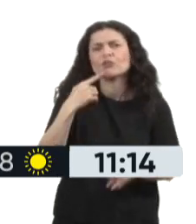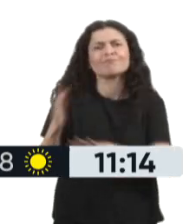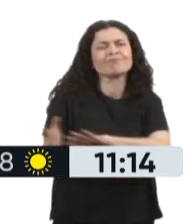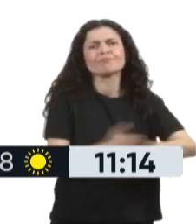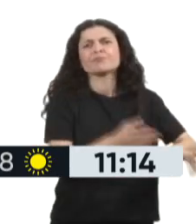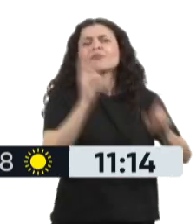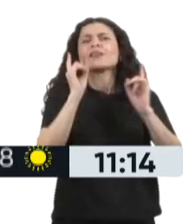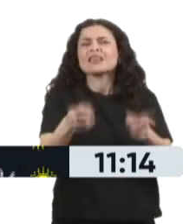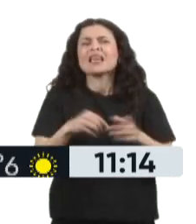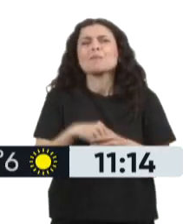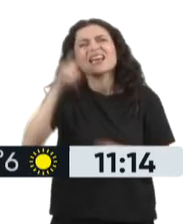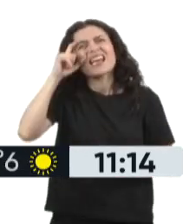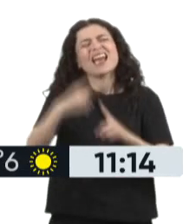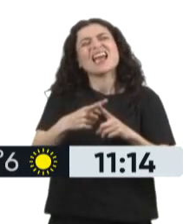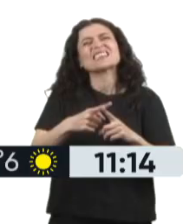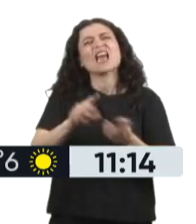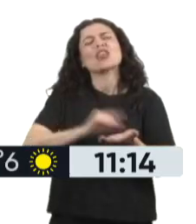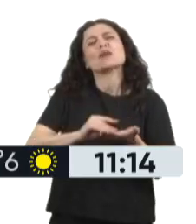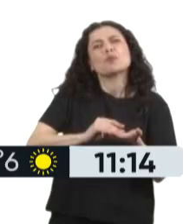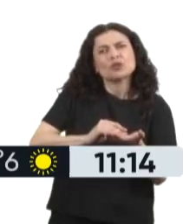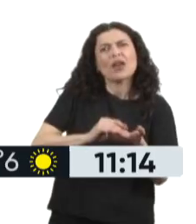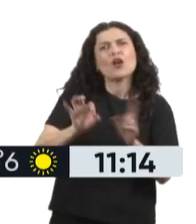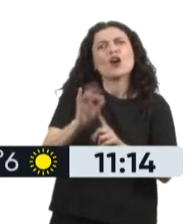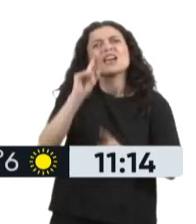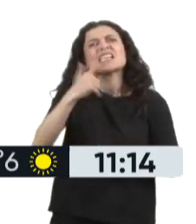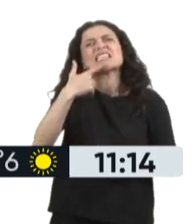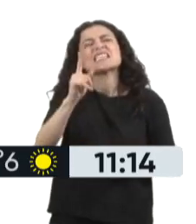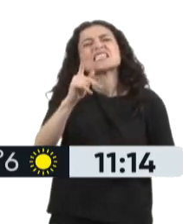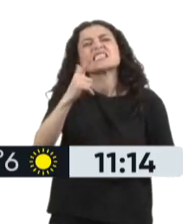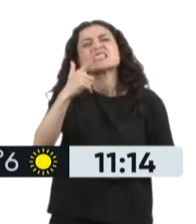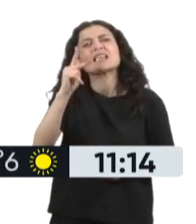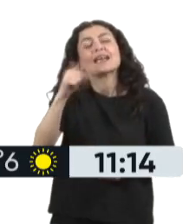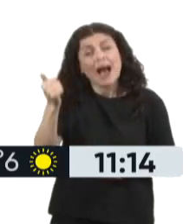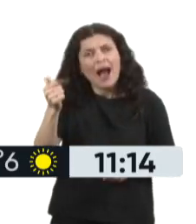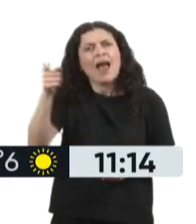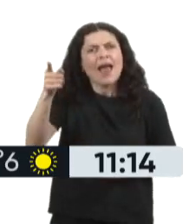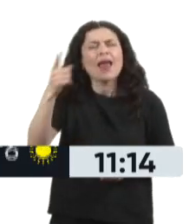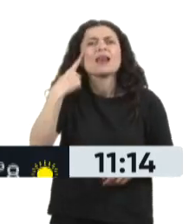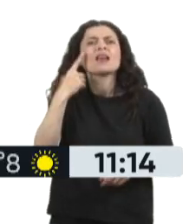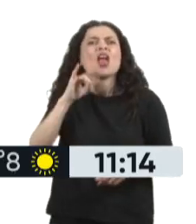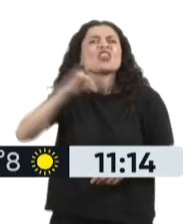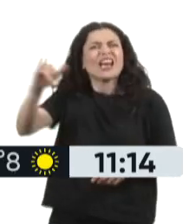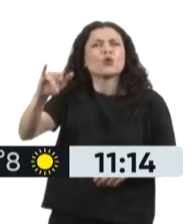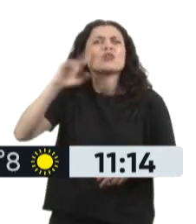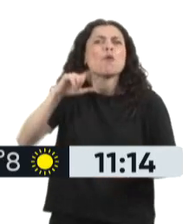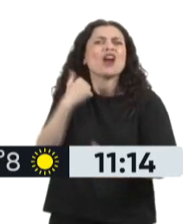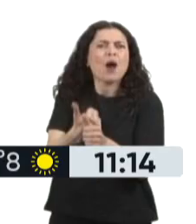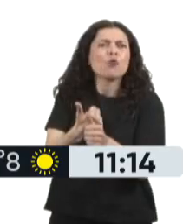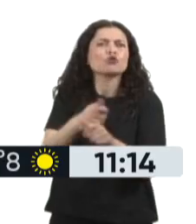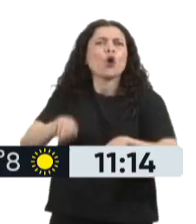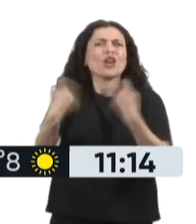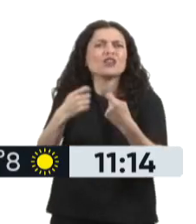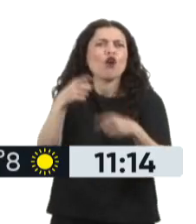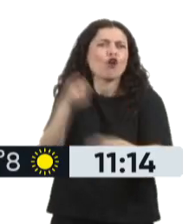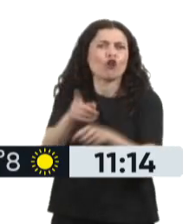el ex, ahora diputado misionero Germán Quisca, que está acusado de pedofilia. Saber, bueno, evidentemente dicen que se ha fugado,